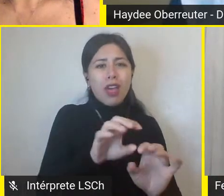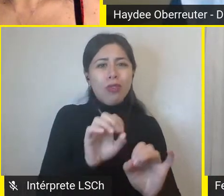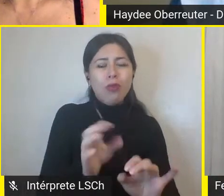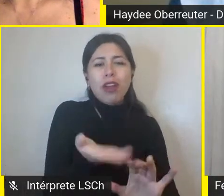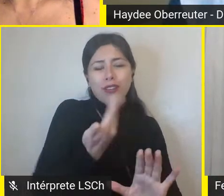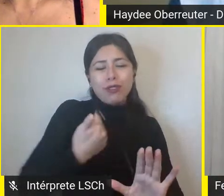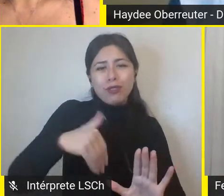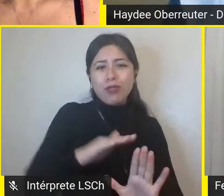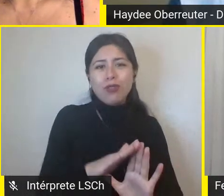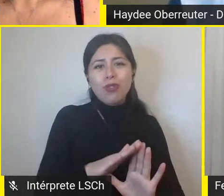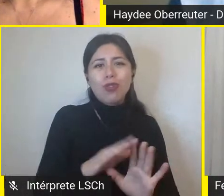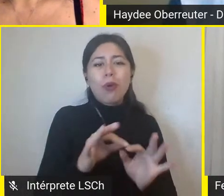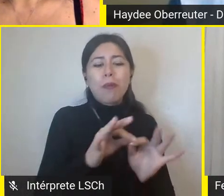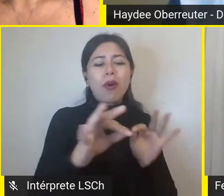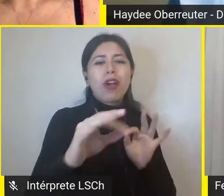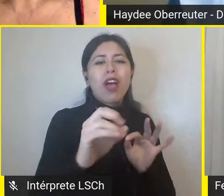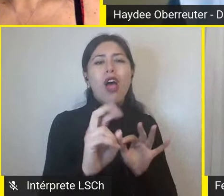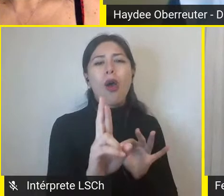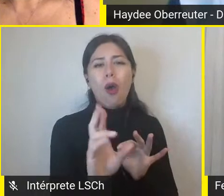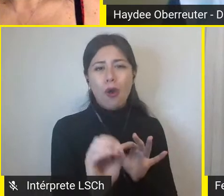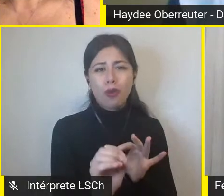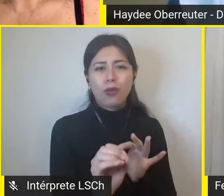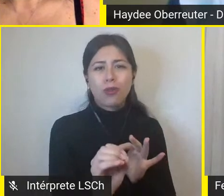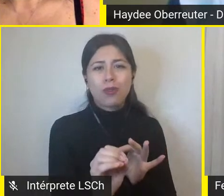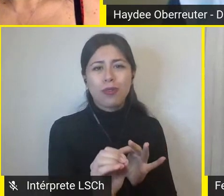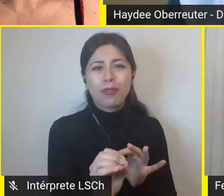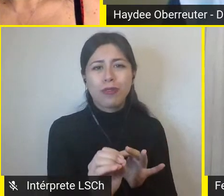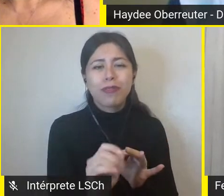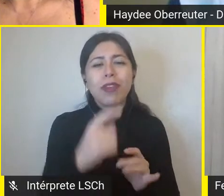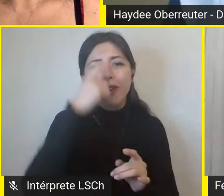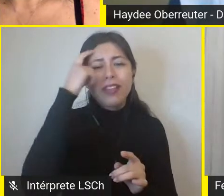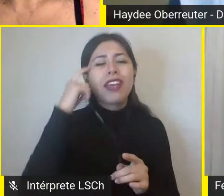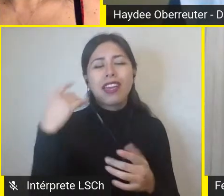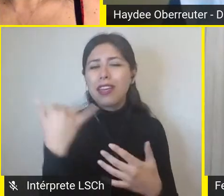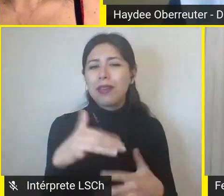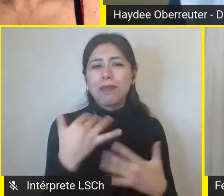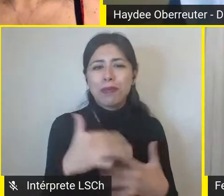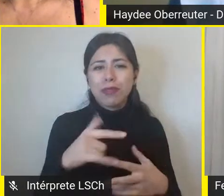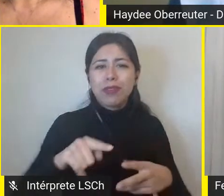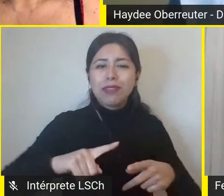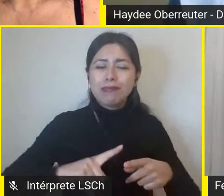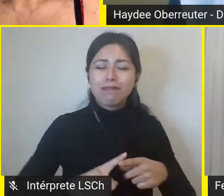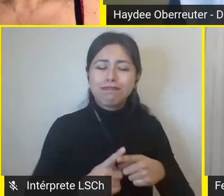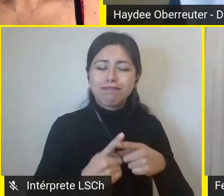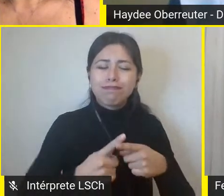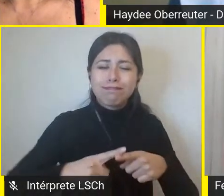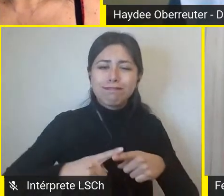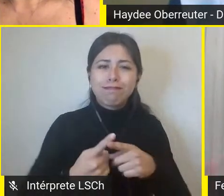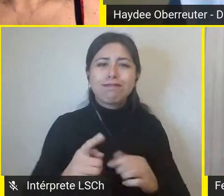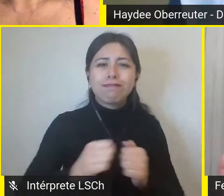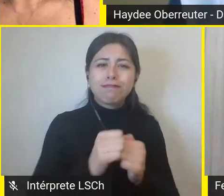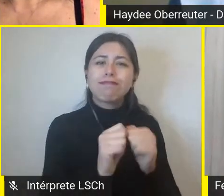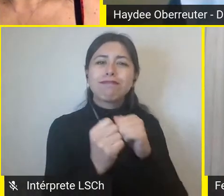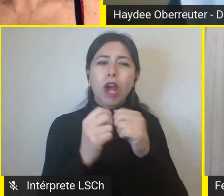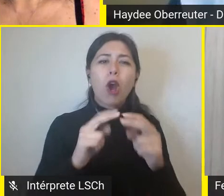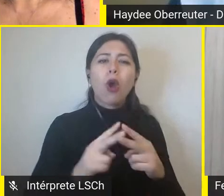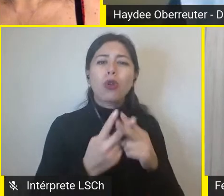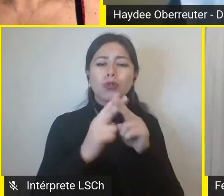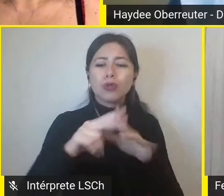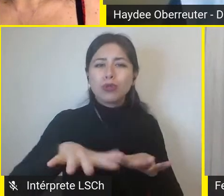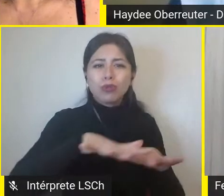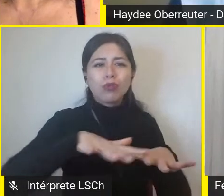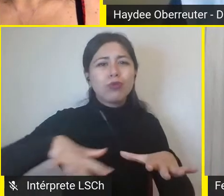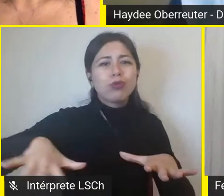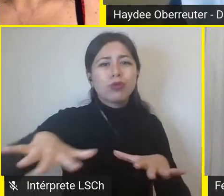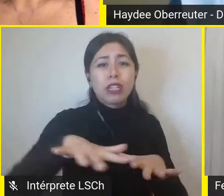torno a estos hilos de oro. Creo que es importante entretejer el tejido social que muchas veces se